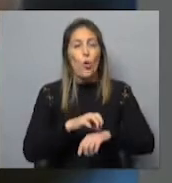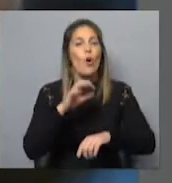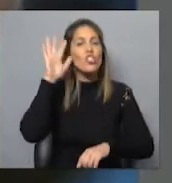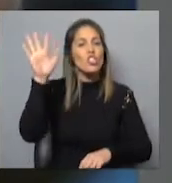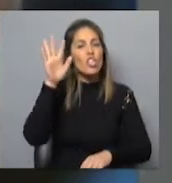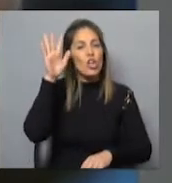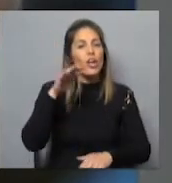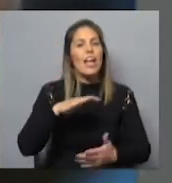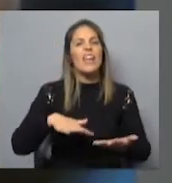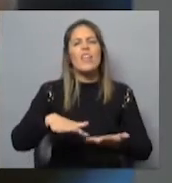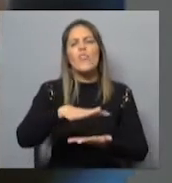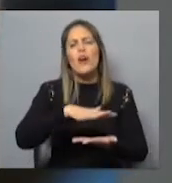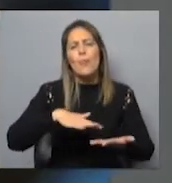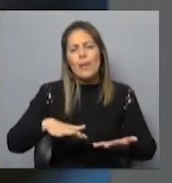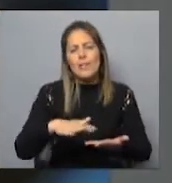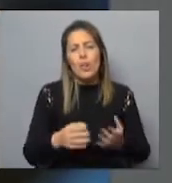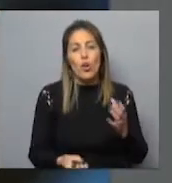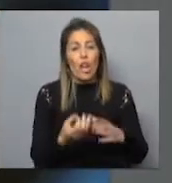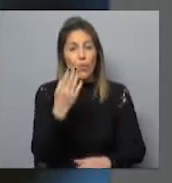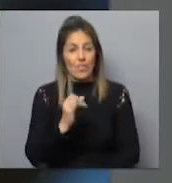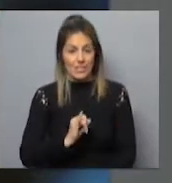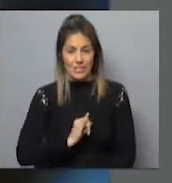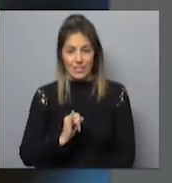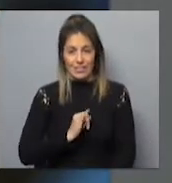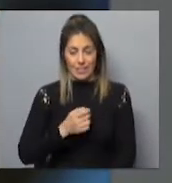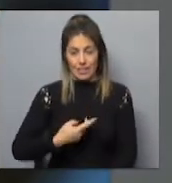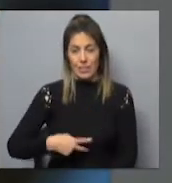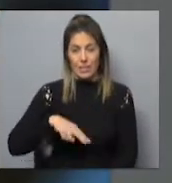va a pasar con las nuevas identidades